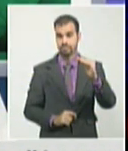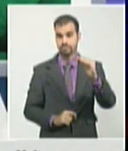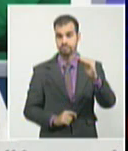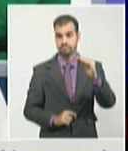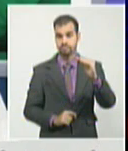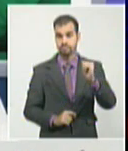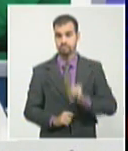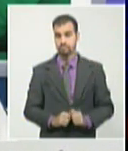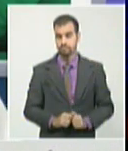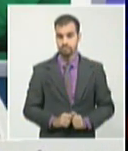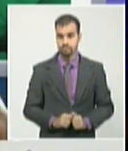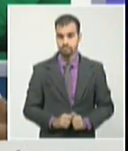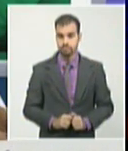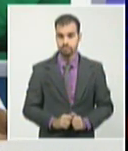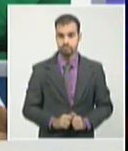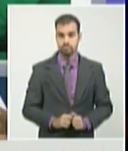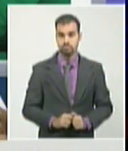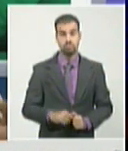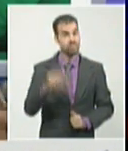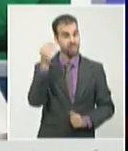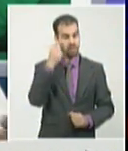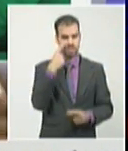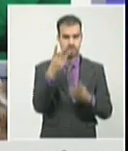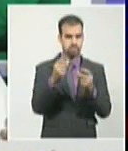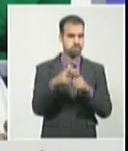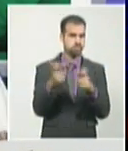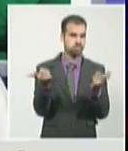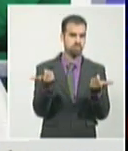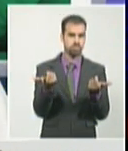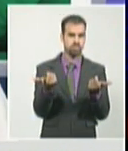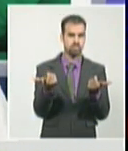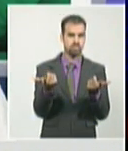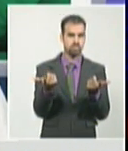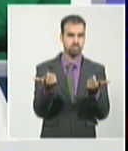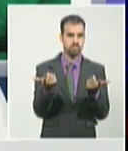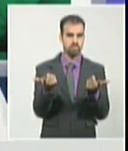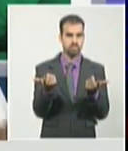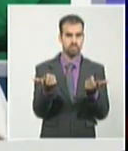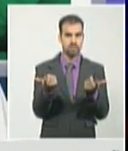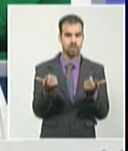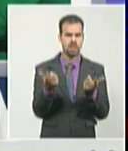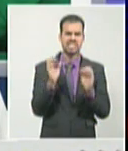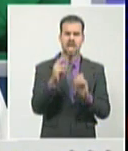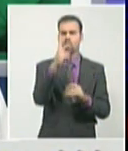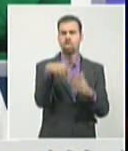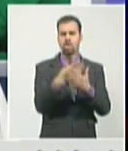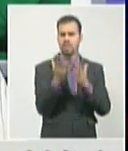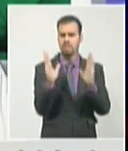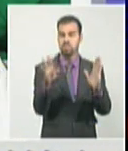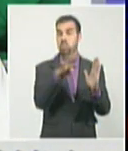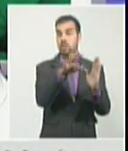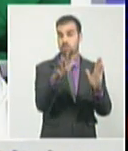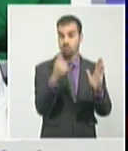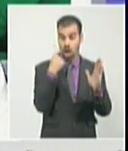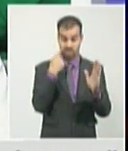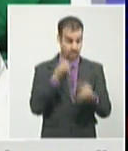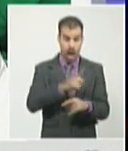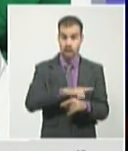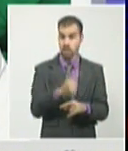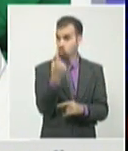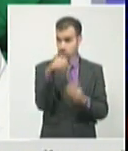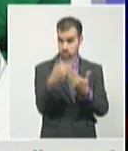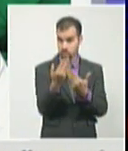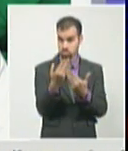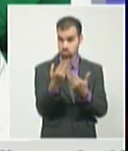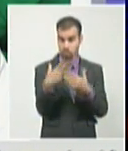cifra fíjese que hablamos mucho sé cómo tres días lo que entonces se diagnosticaron 45 y ahora un solo día claro